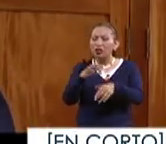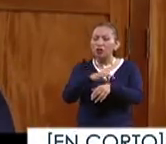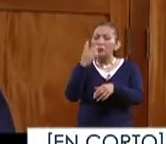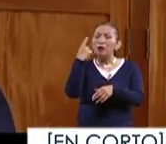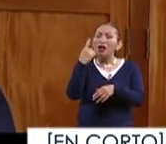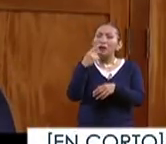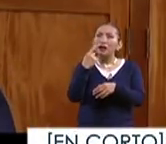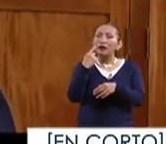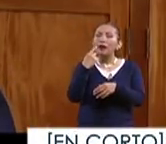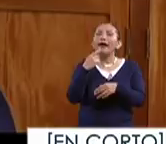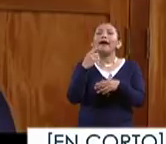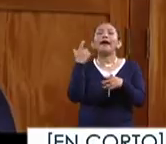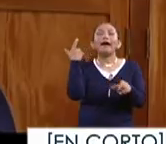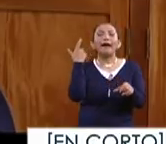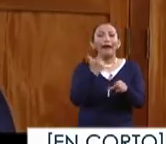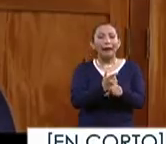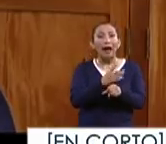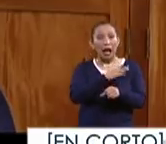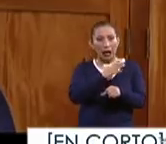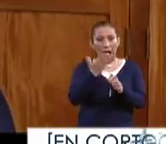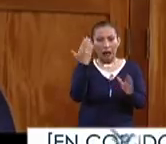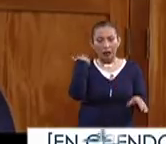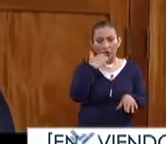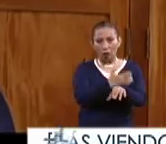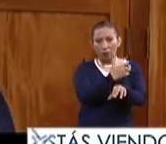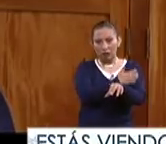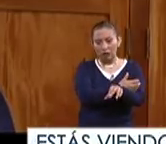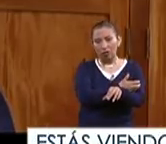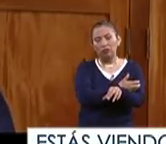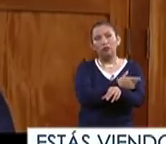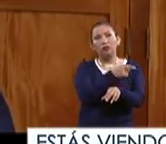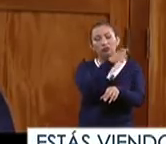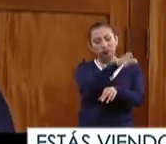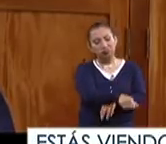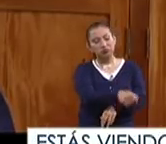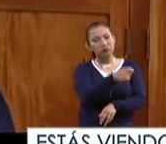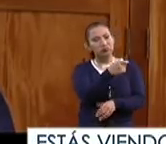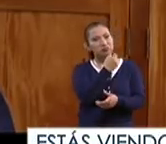cirujano. Había un compañero que era